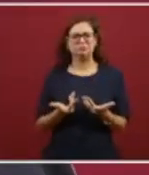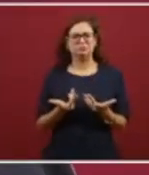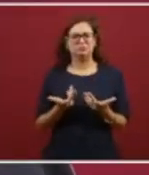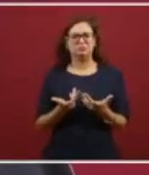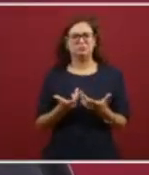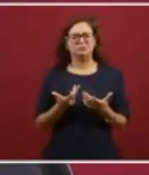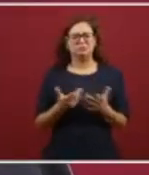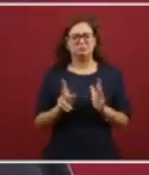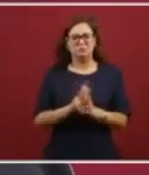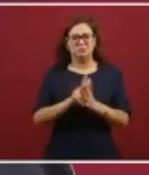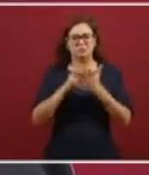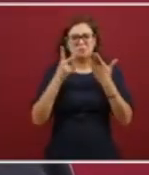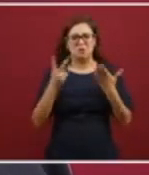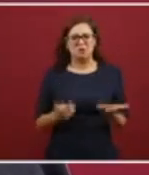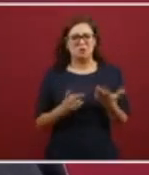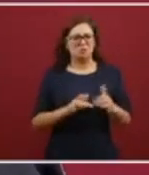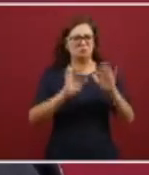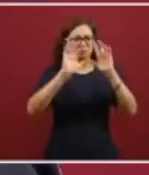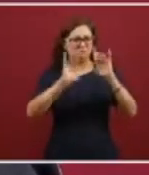columnistas,